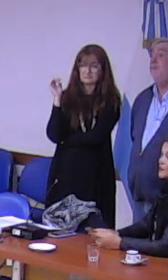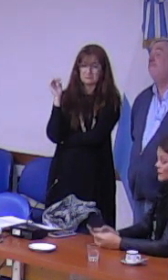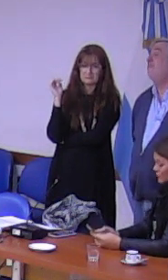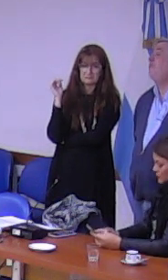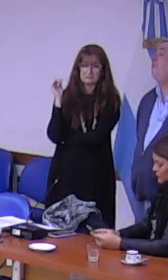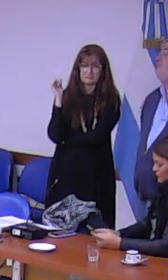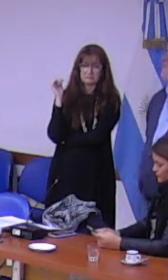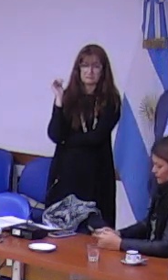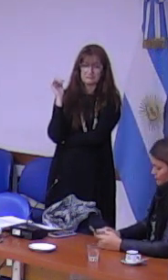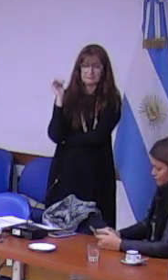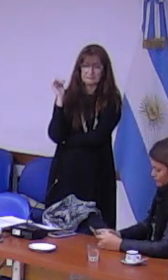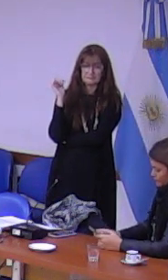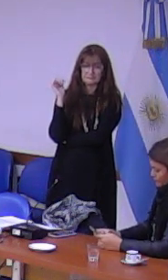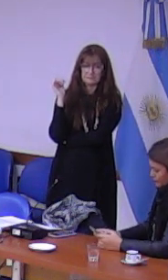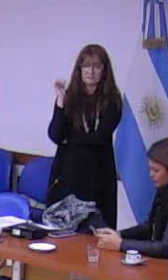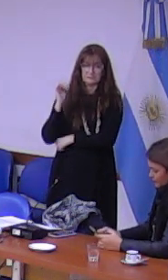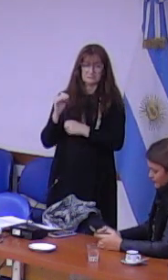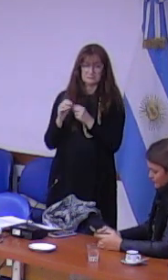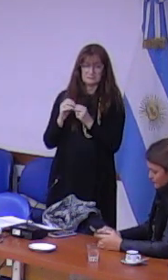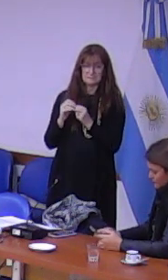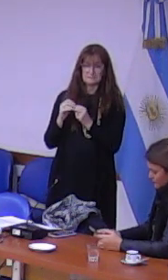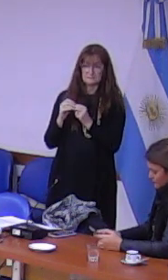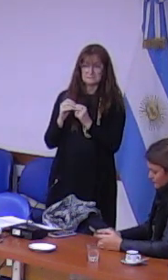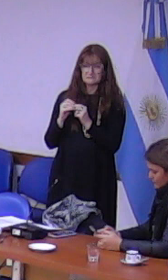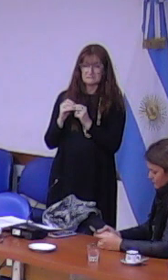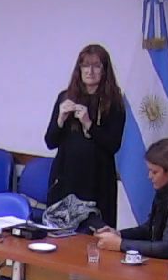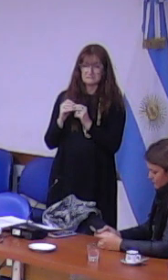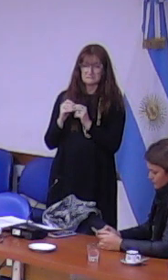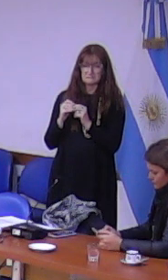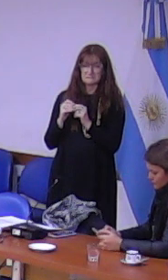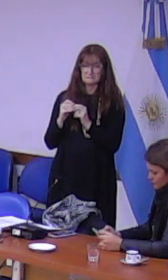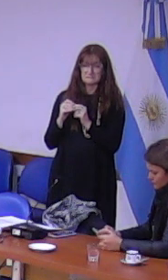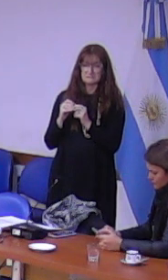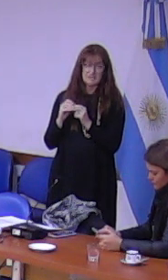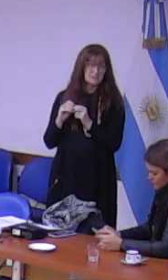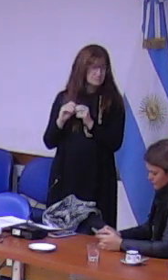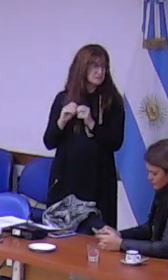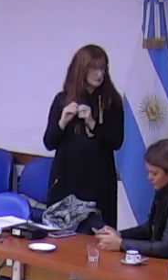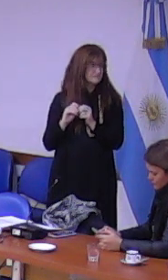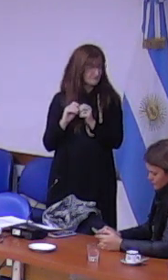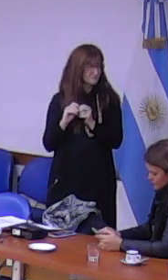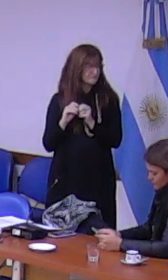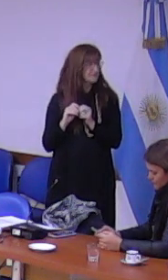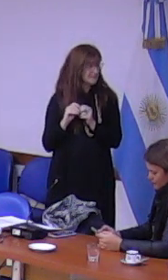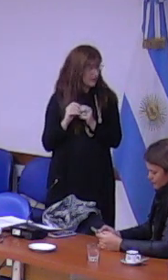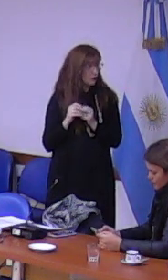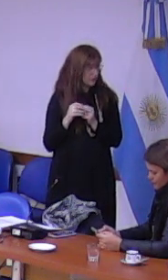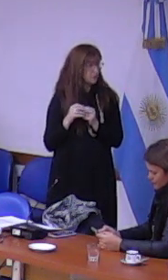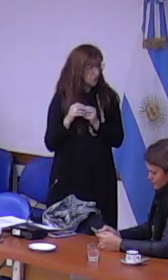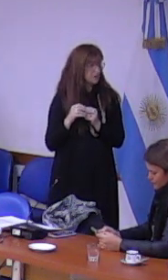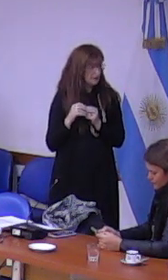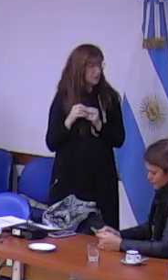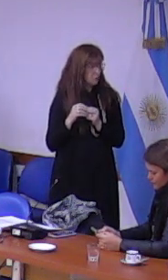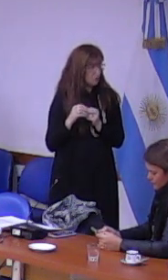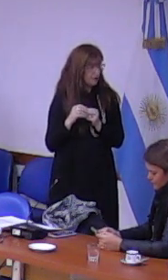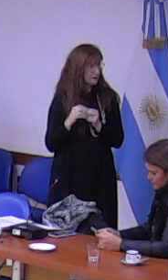importante con, no sé, como puede ser una campera, y uno dice, mirá, vos estaba con esta campera, y al final era todo mentira, era una